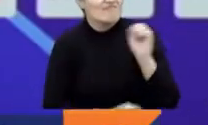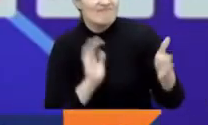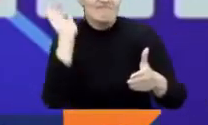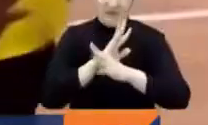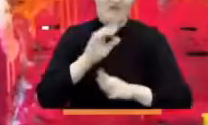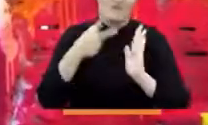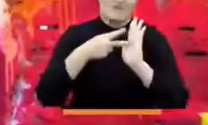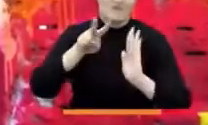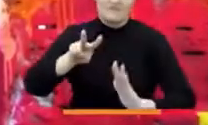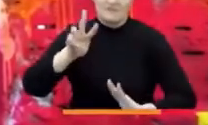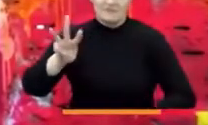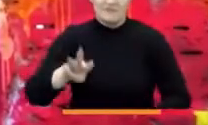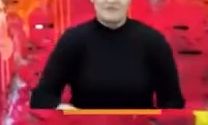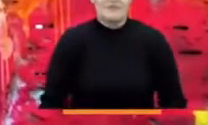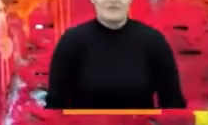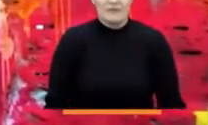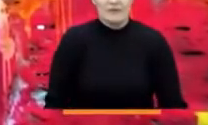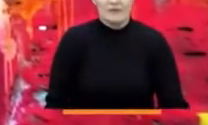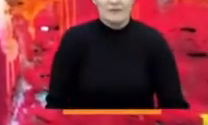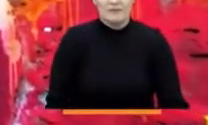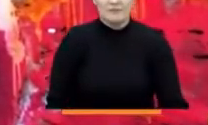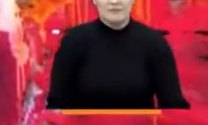más se necesitan.